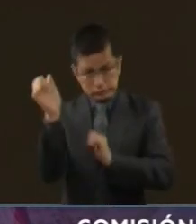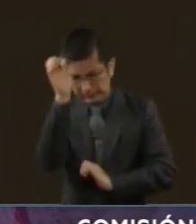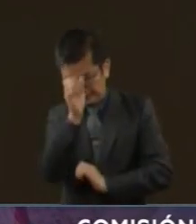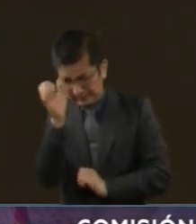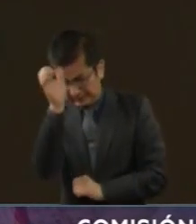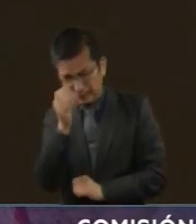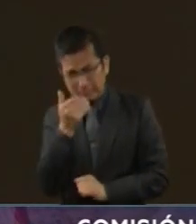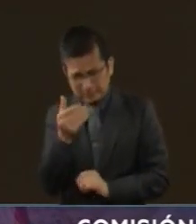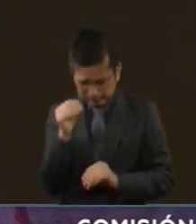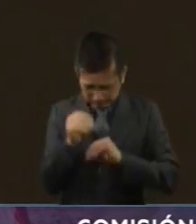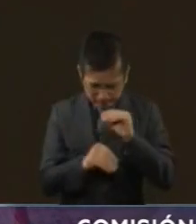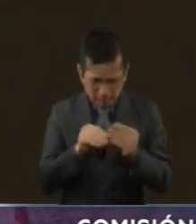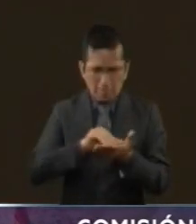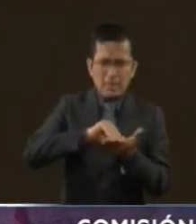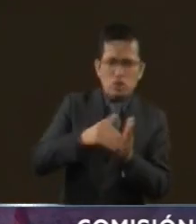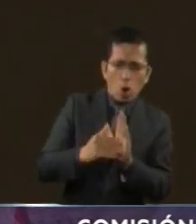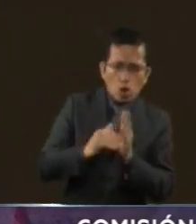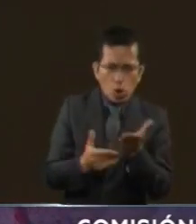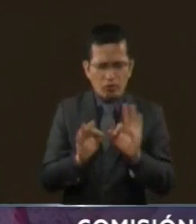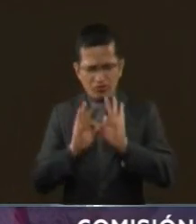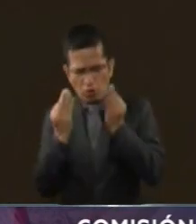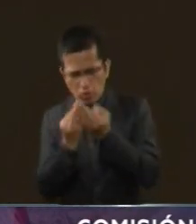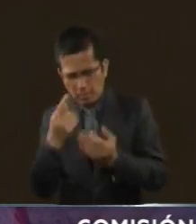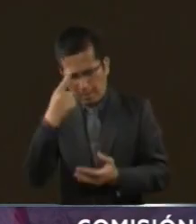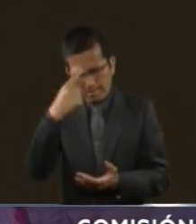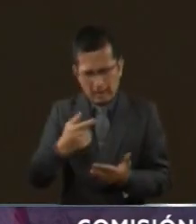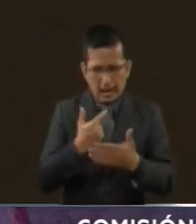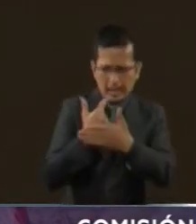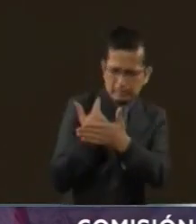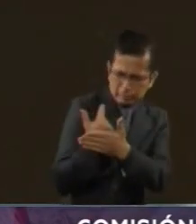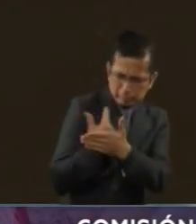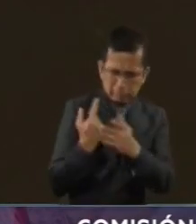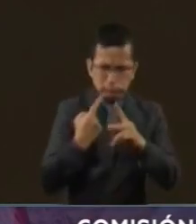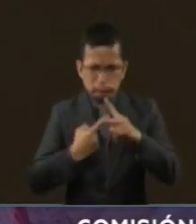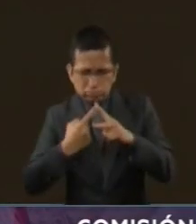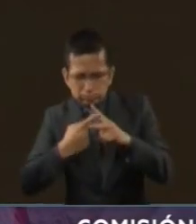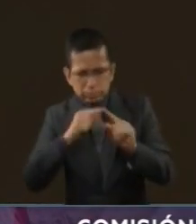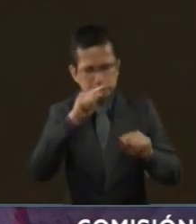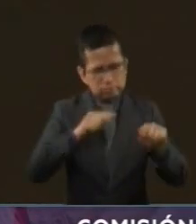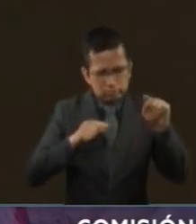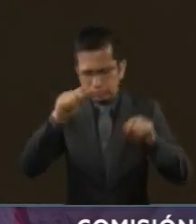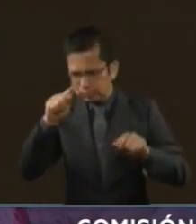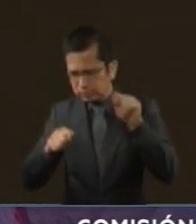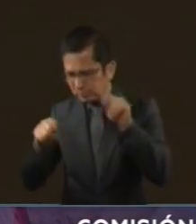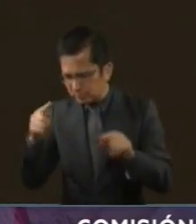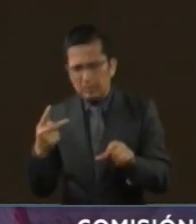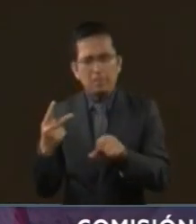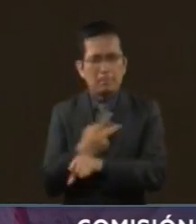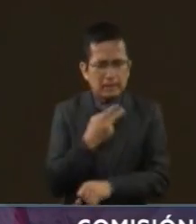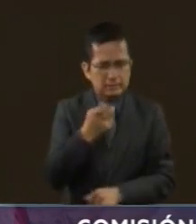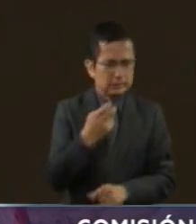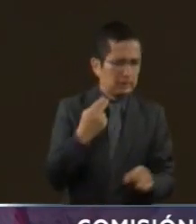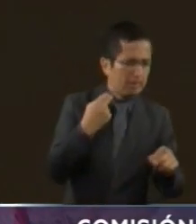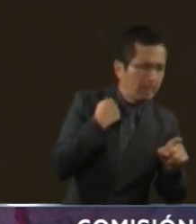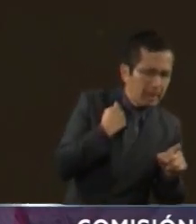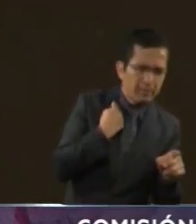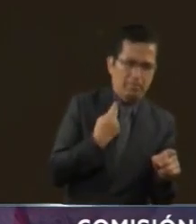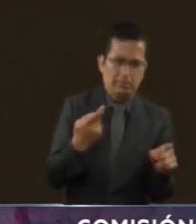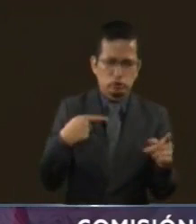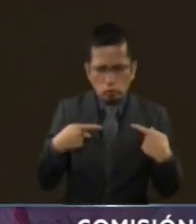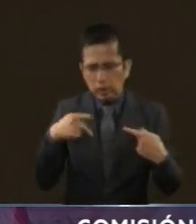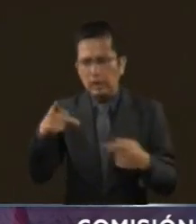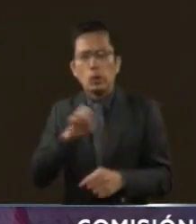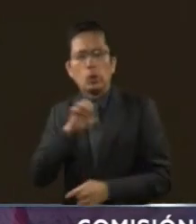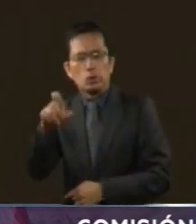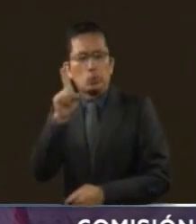herramientas, metodologías, análisis, modos de integración e información estadística sobre estos homicidios dolosos y feminicidios.